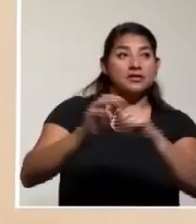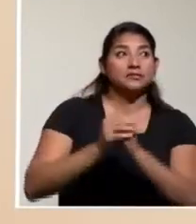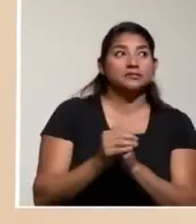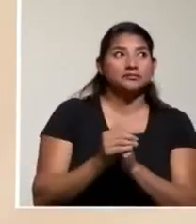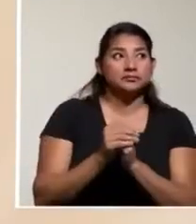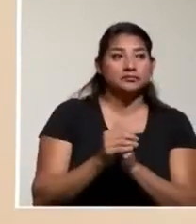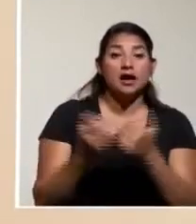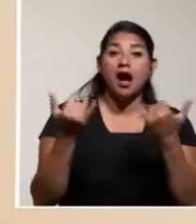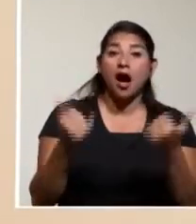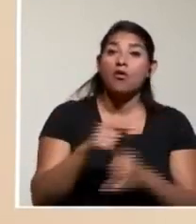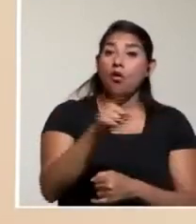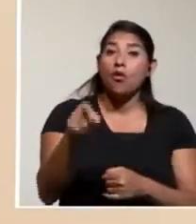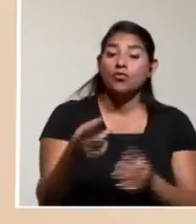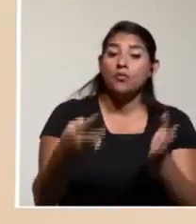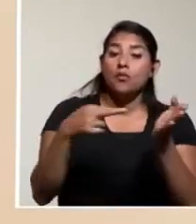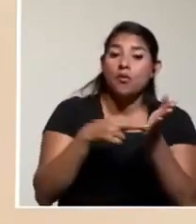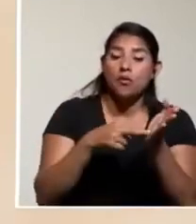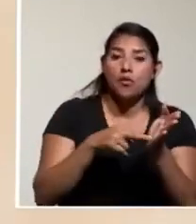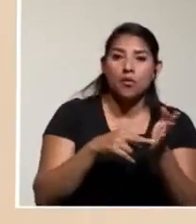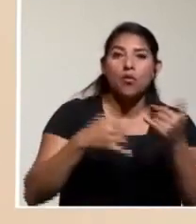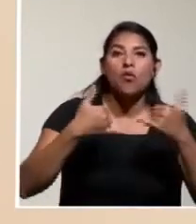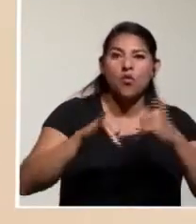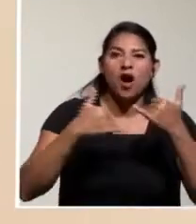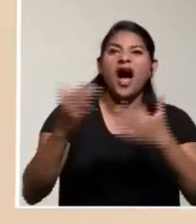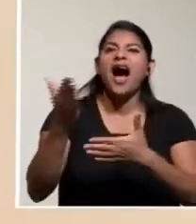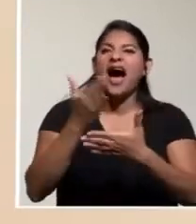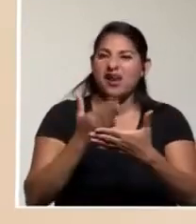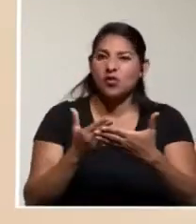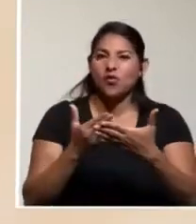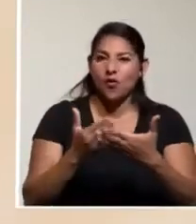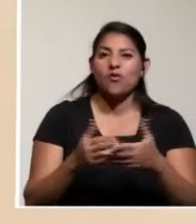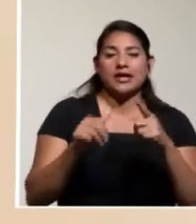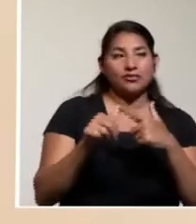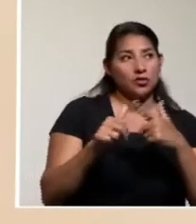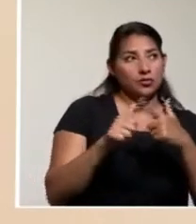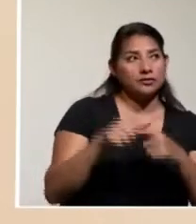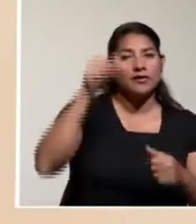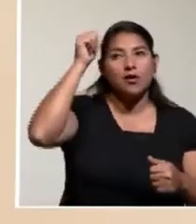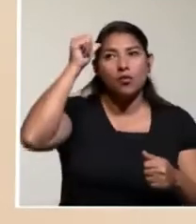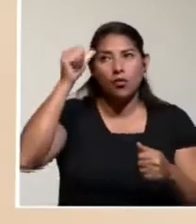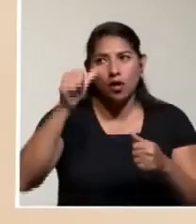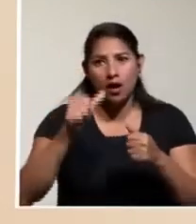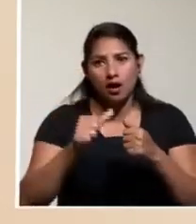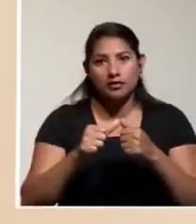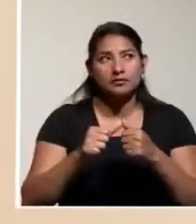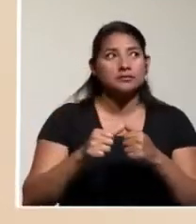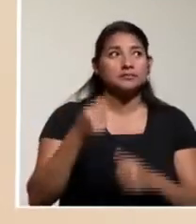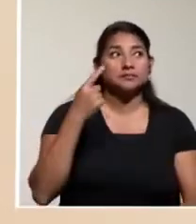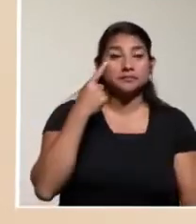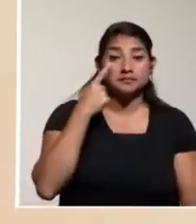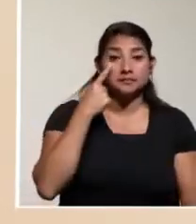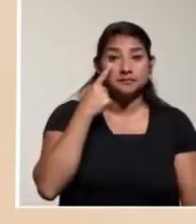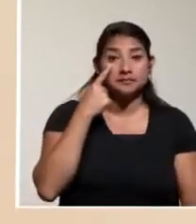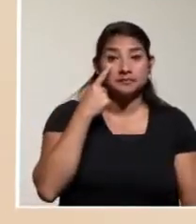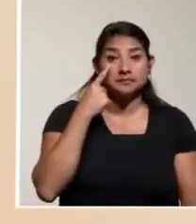Now, we are ready to play Simon Says. So, remember, eyes,